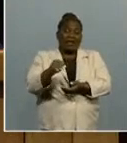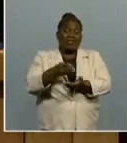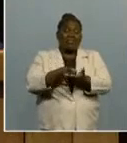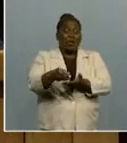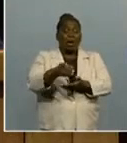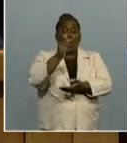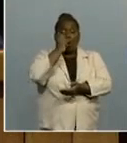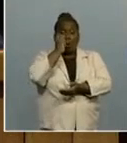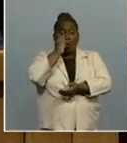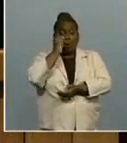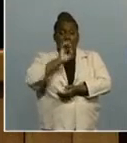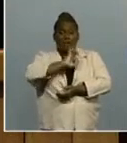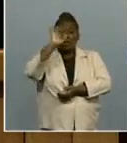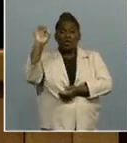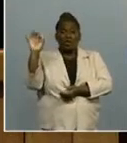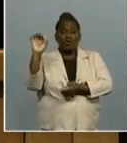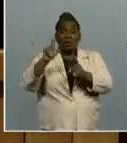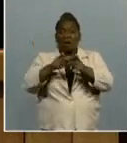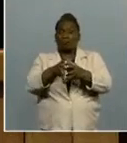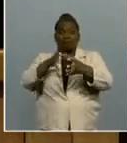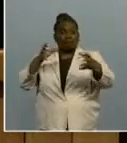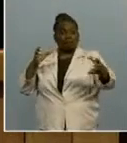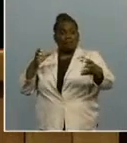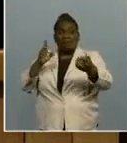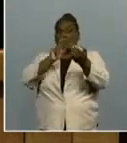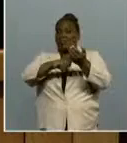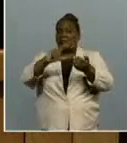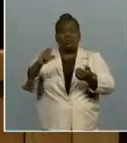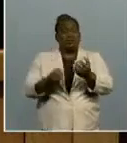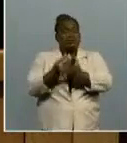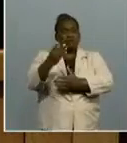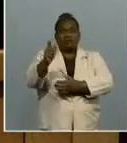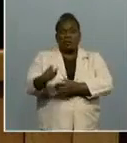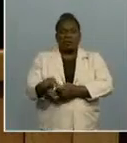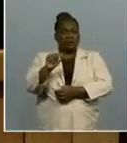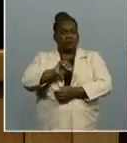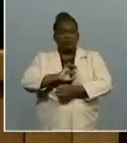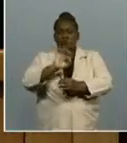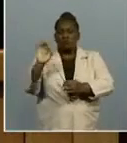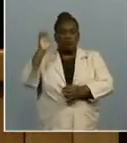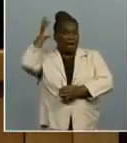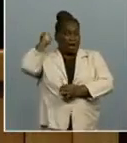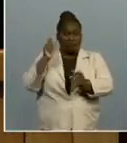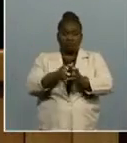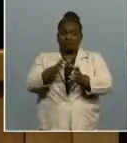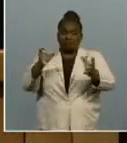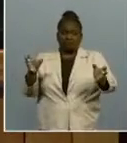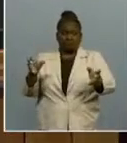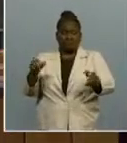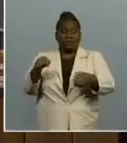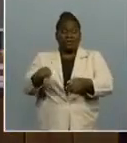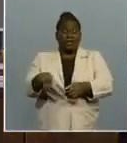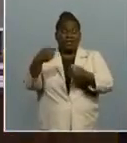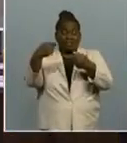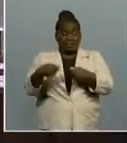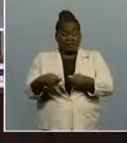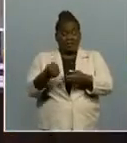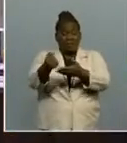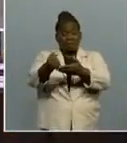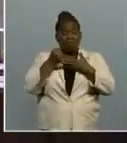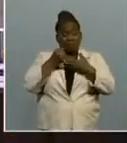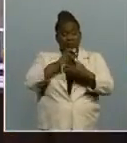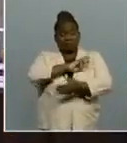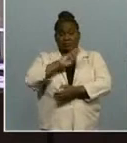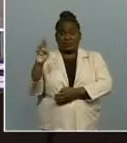hombre que jamás podrá separarse del partido del que es fundador resumir sus aportes a la revolución como hice al inicio